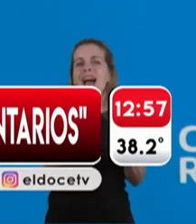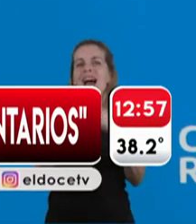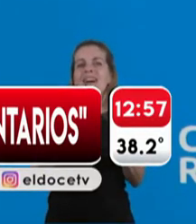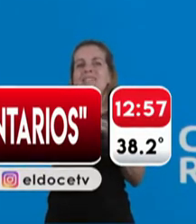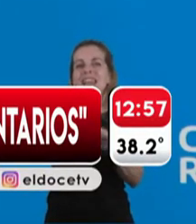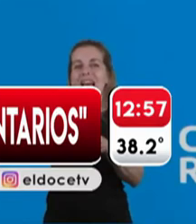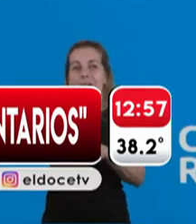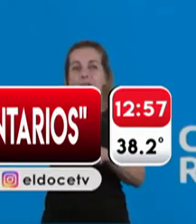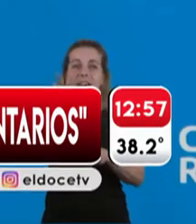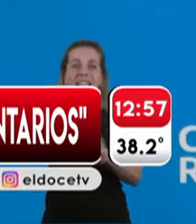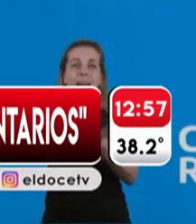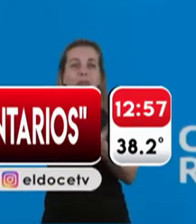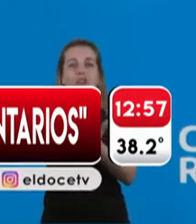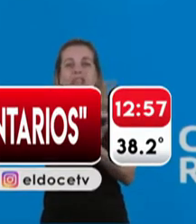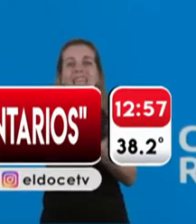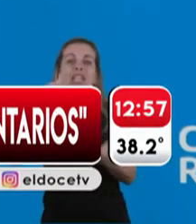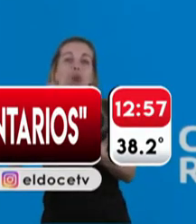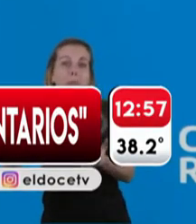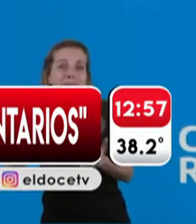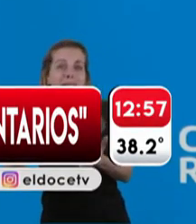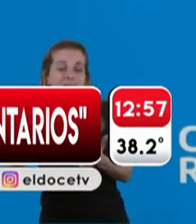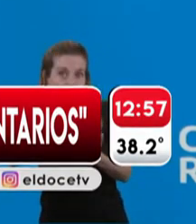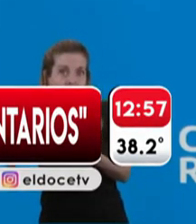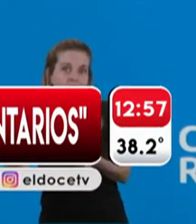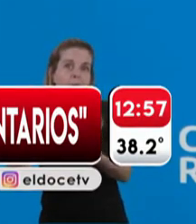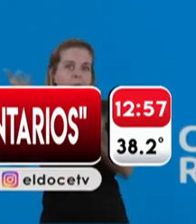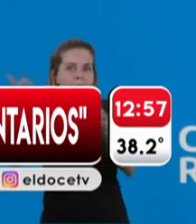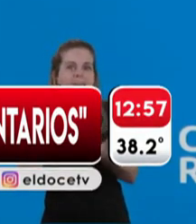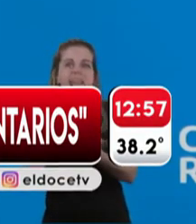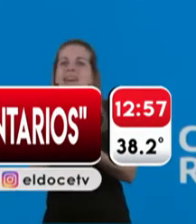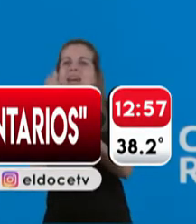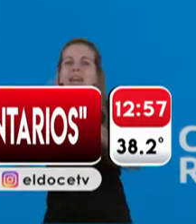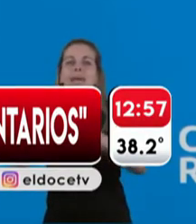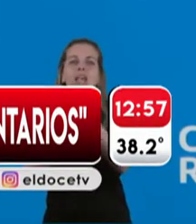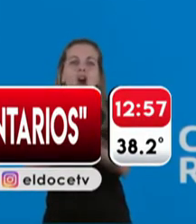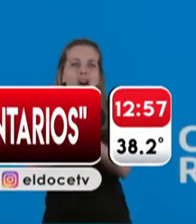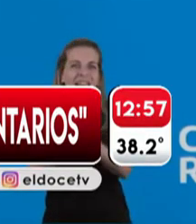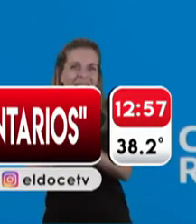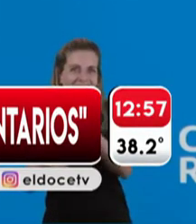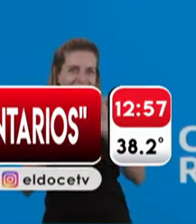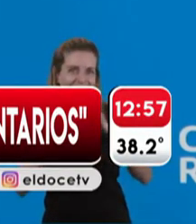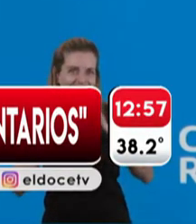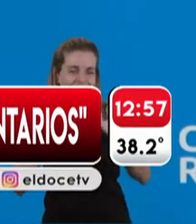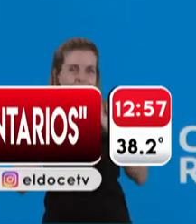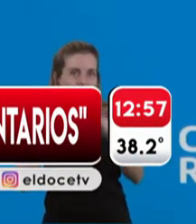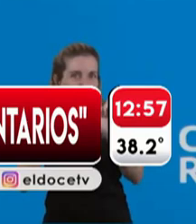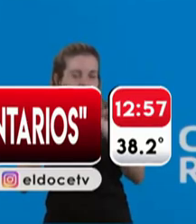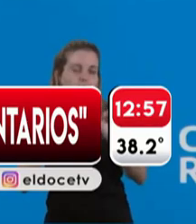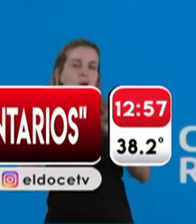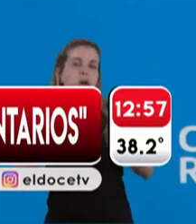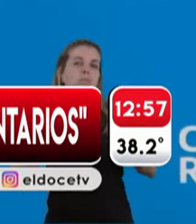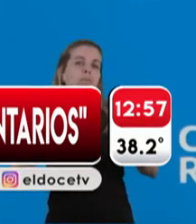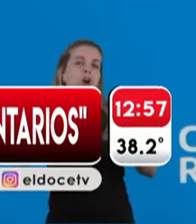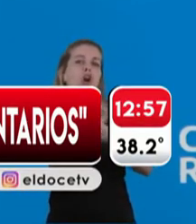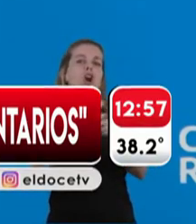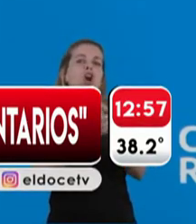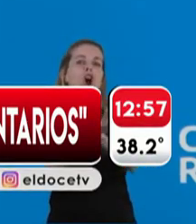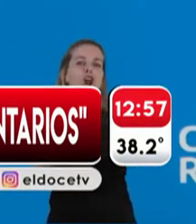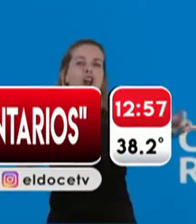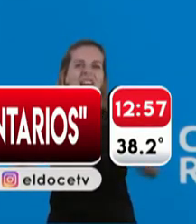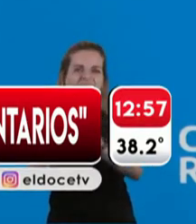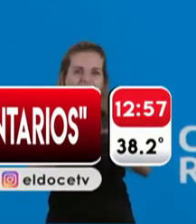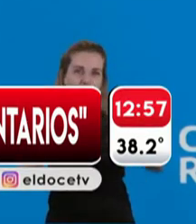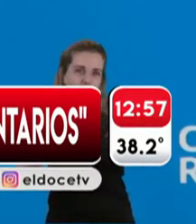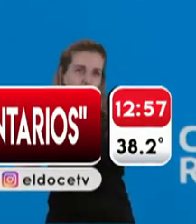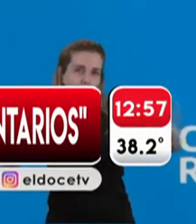accediendo a los medicamentos gratis. Se han construido durante la pandemia residencias geriátricas que han permitido, entre otras cosas,